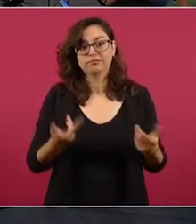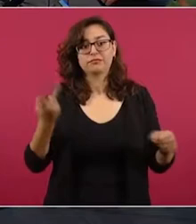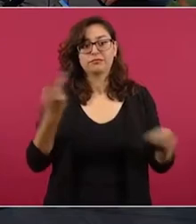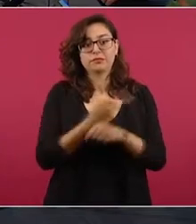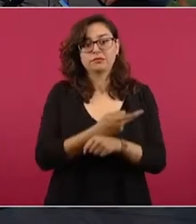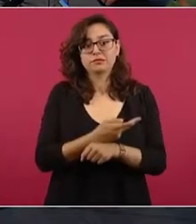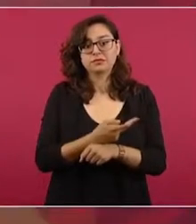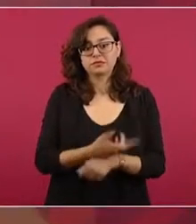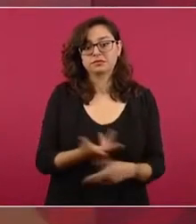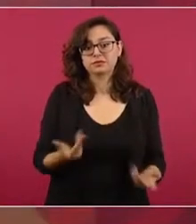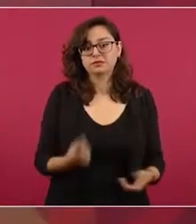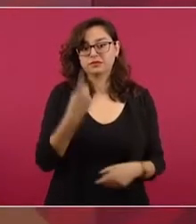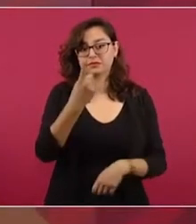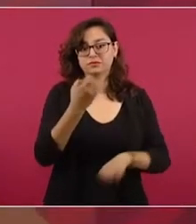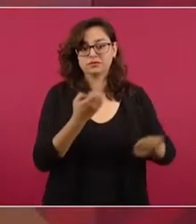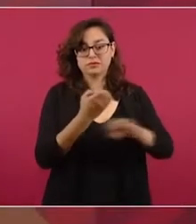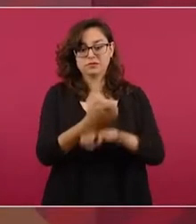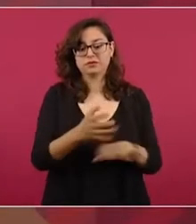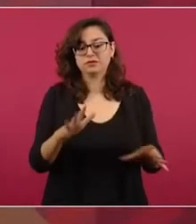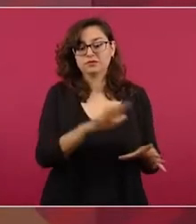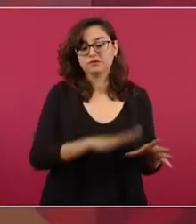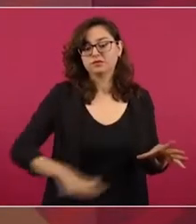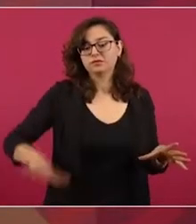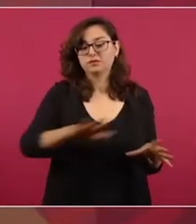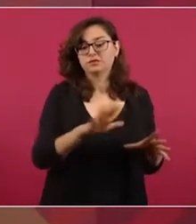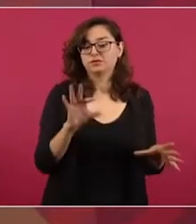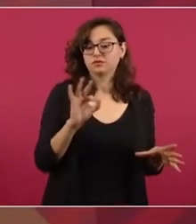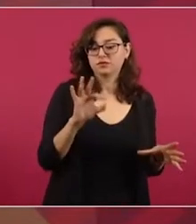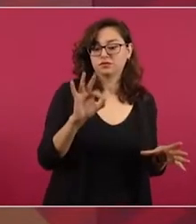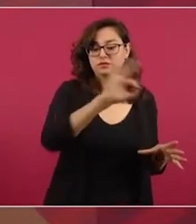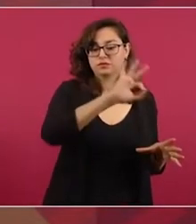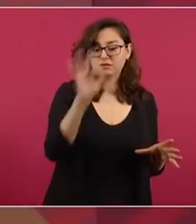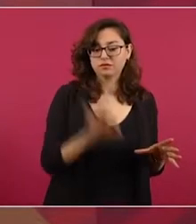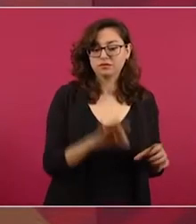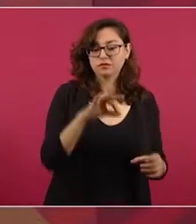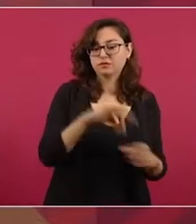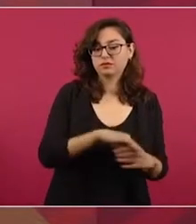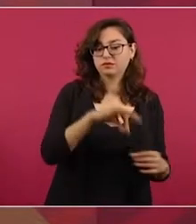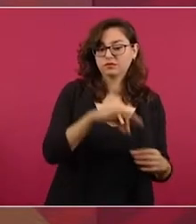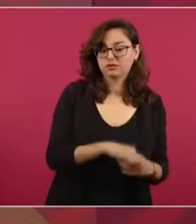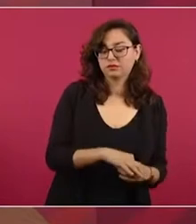de los ciudadanos a que vote el 70%.